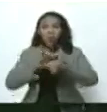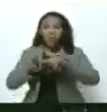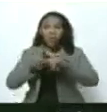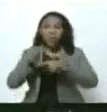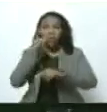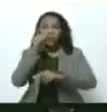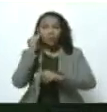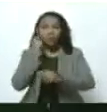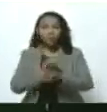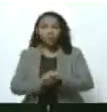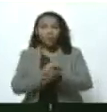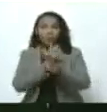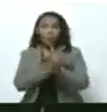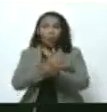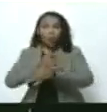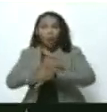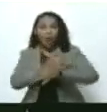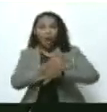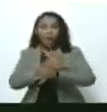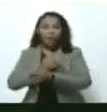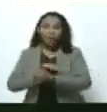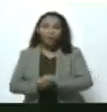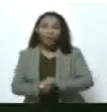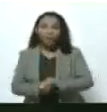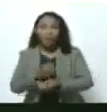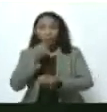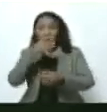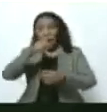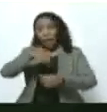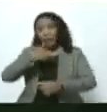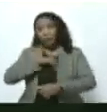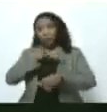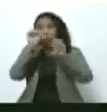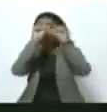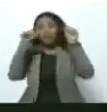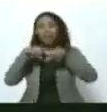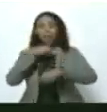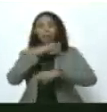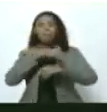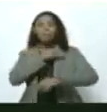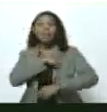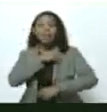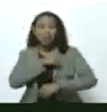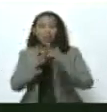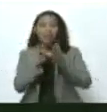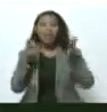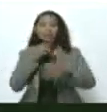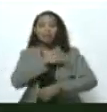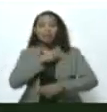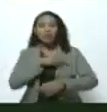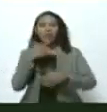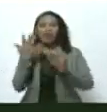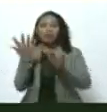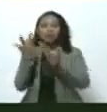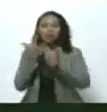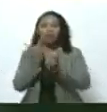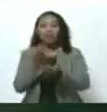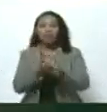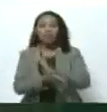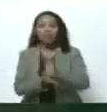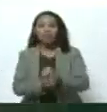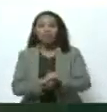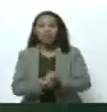niños jugando. Y bueno, aquí estamos en el sistema de misiones y grandes misiones. Mervin, ¿qué nos dices? Bueno,